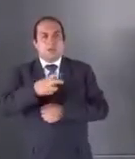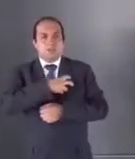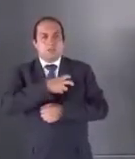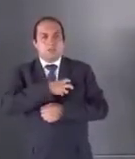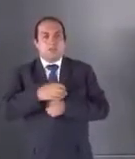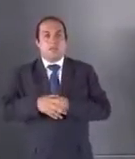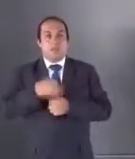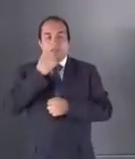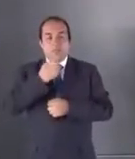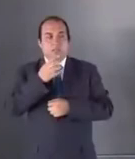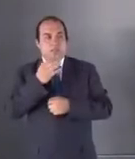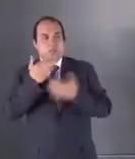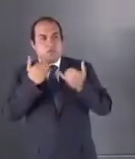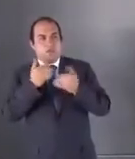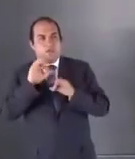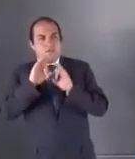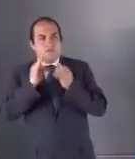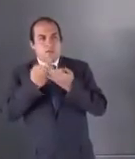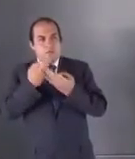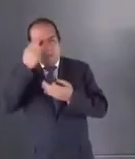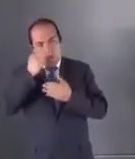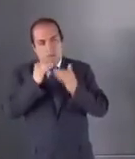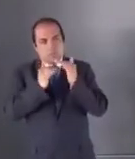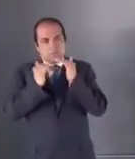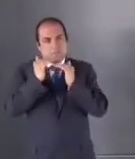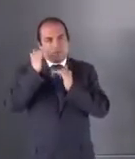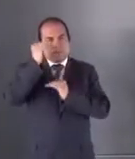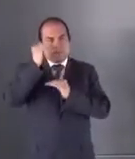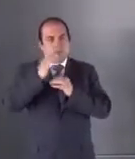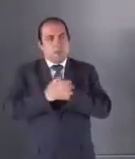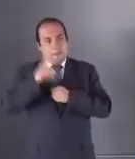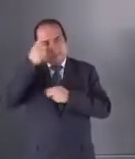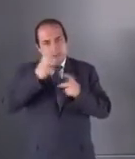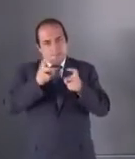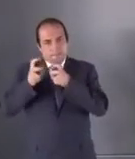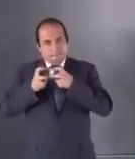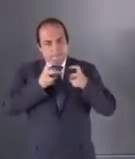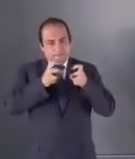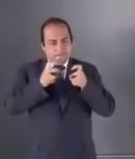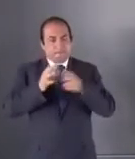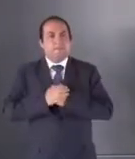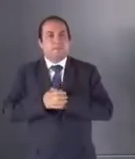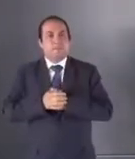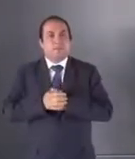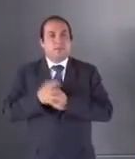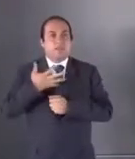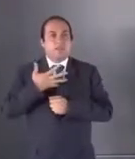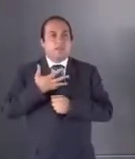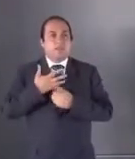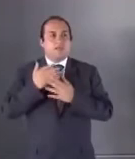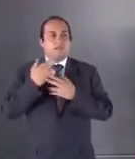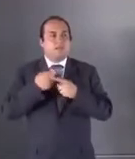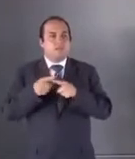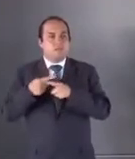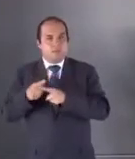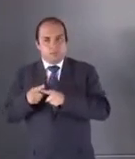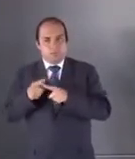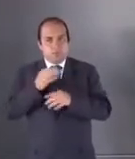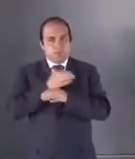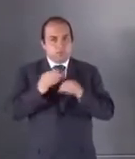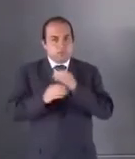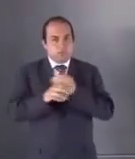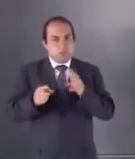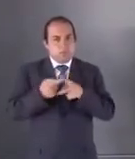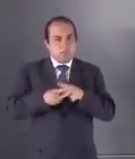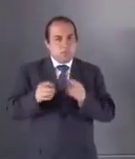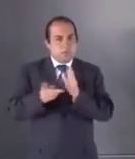un repunte en la incidencia delictiva derivado de que hay más actividades económicas que se reanudaron,